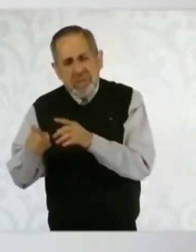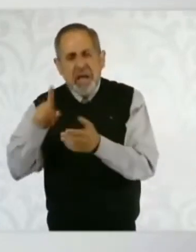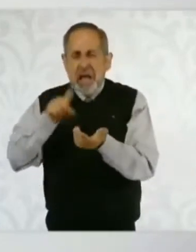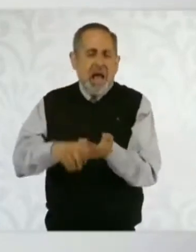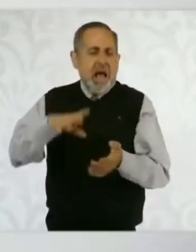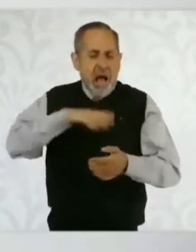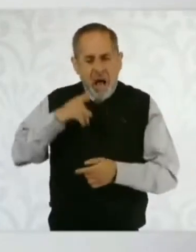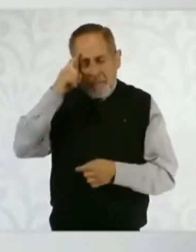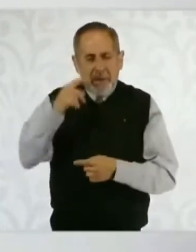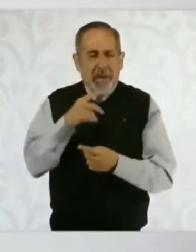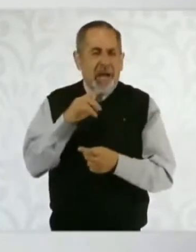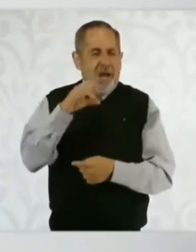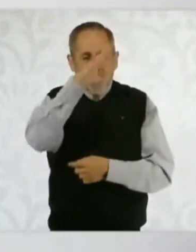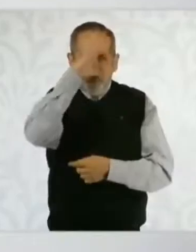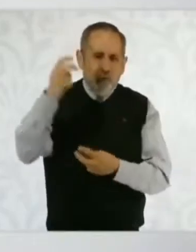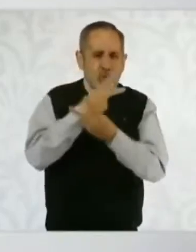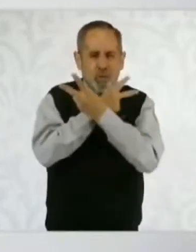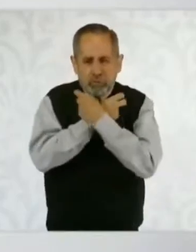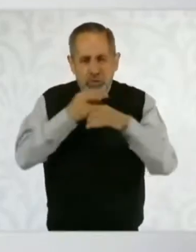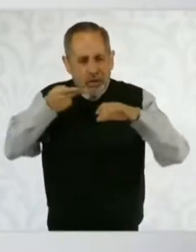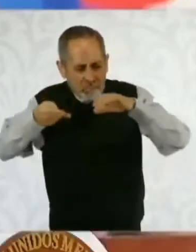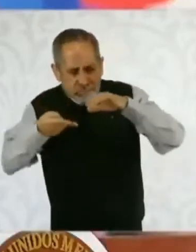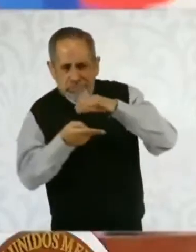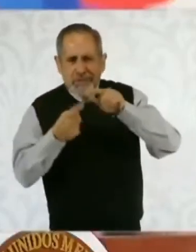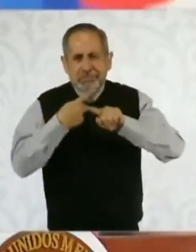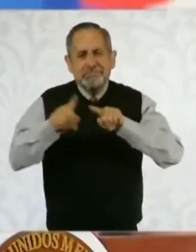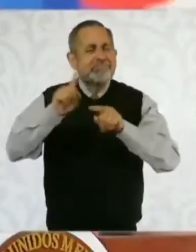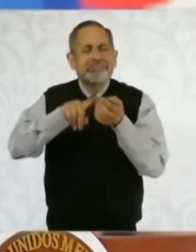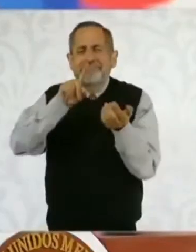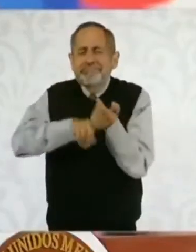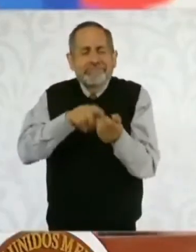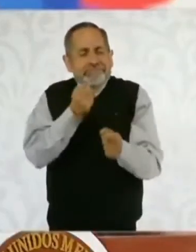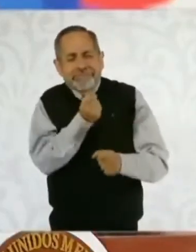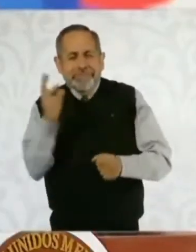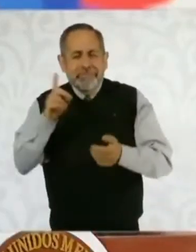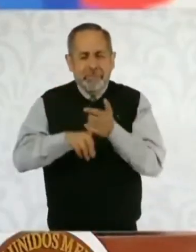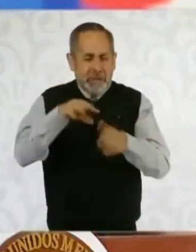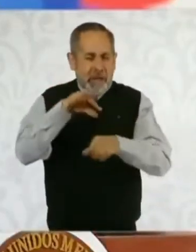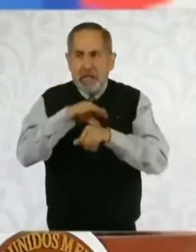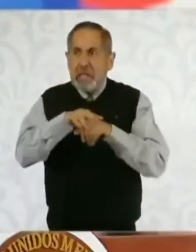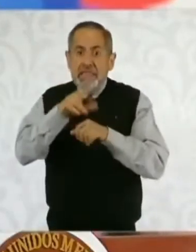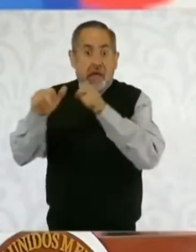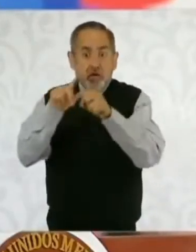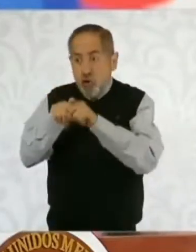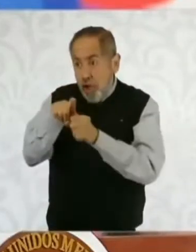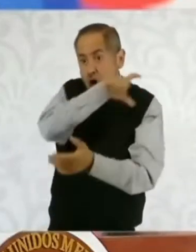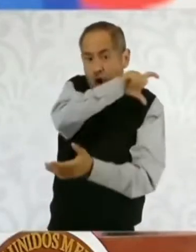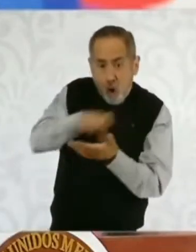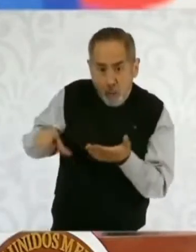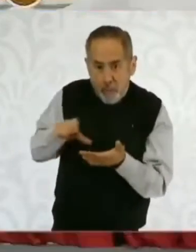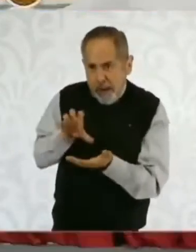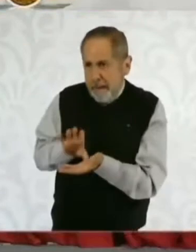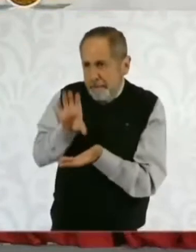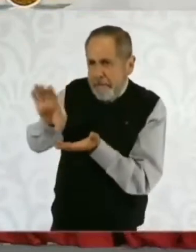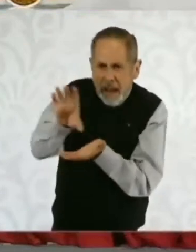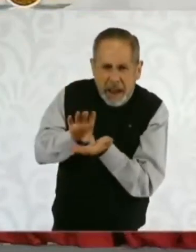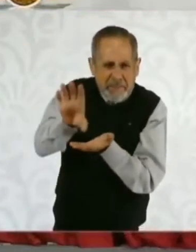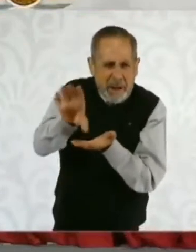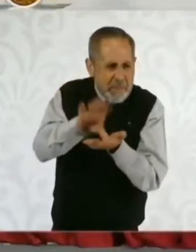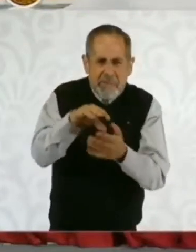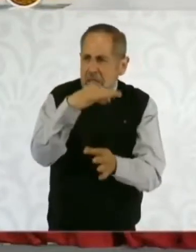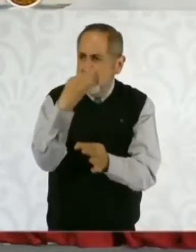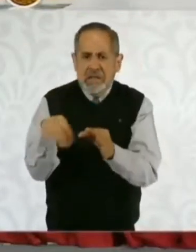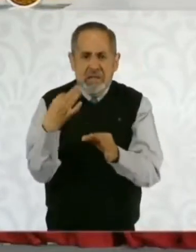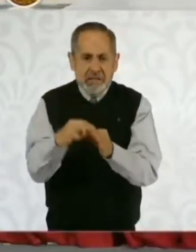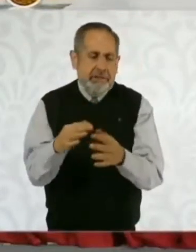angiógrafos, rayos X, laboratorios especializados para algunos centros médicos nacionales. Entonces, es lo que queríamos